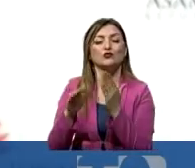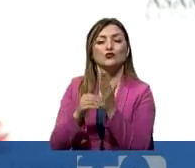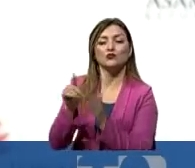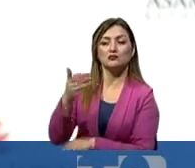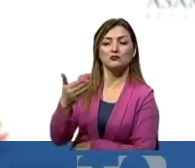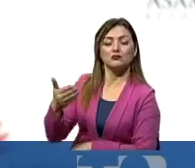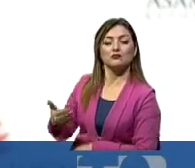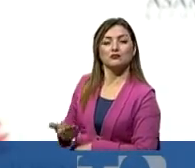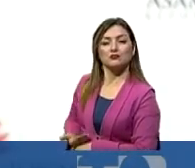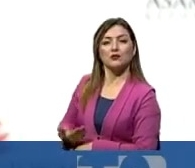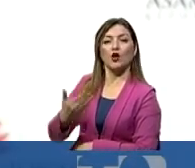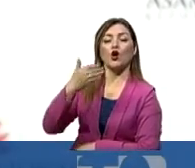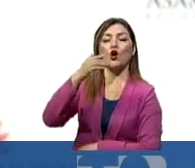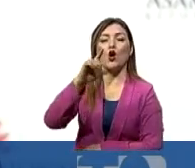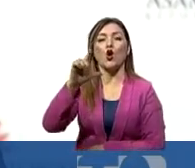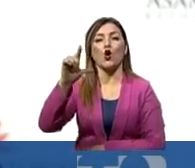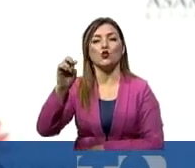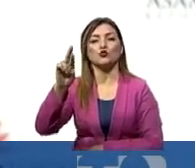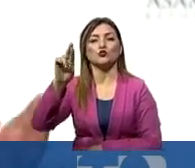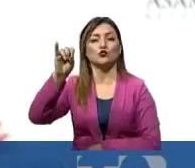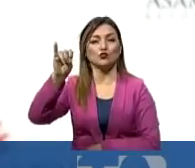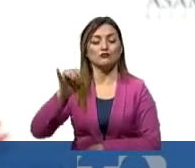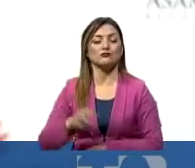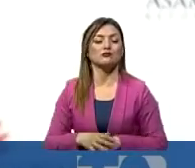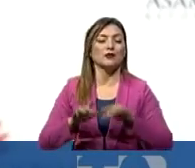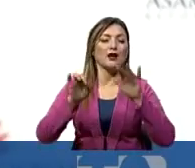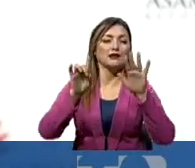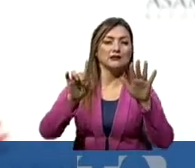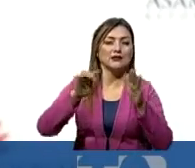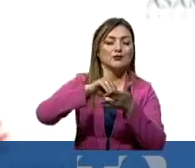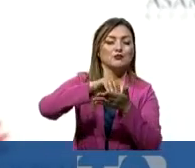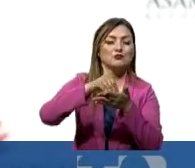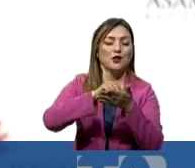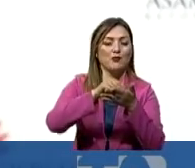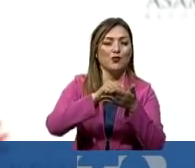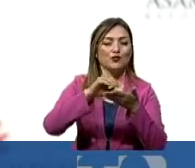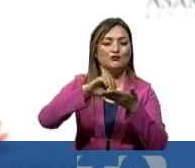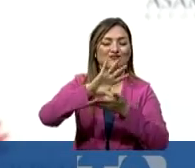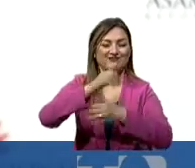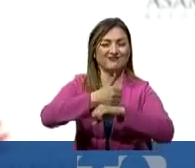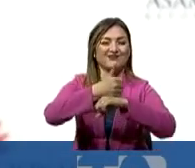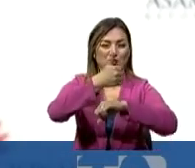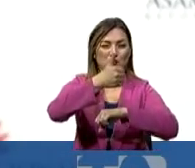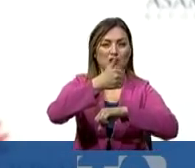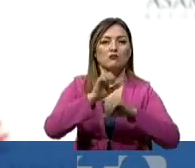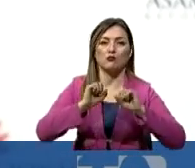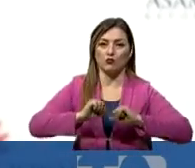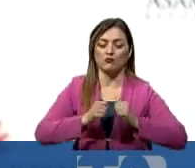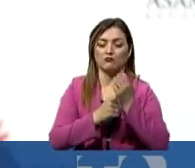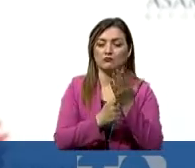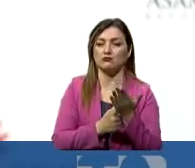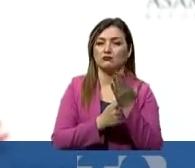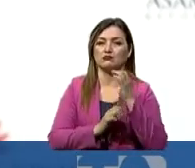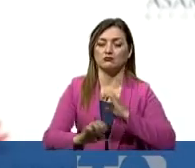presidenta Guadalupe Yori. En ese caso, los 6 miembros restantes del Consejo de Administración Legislativo sí podemos tratar